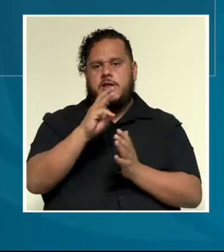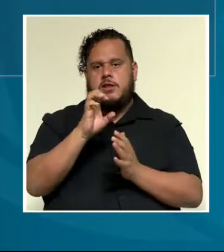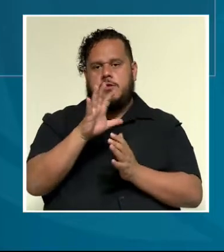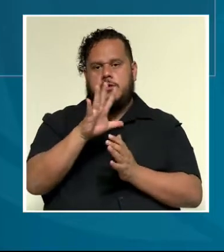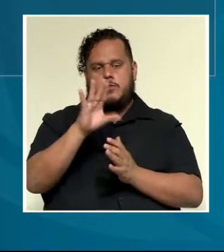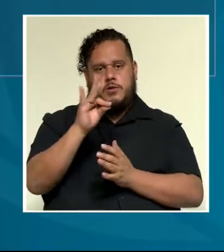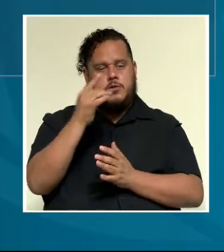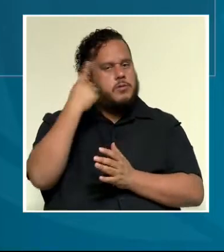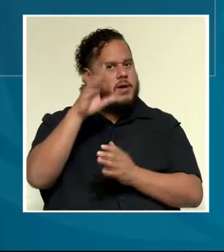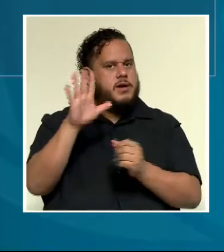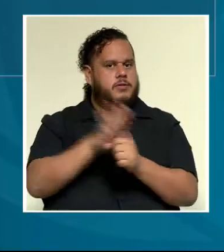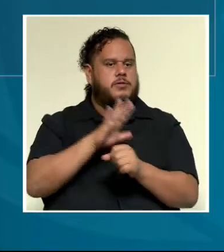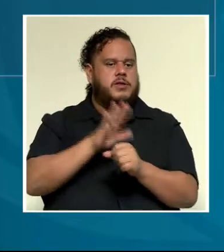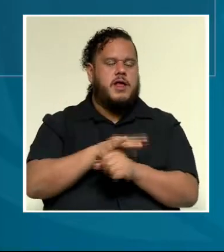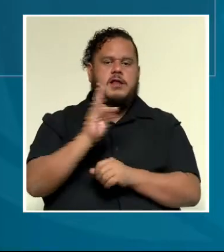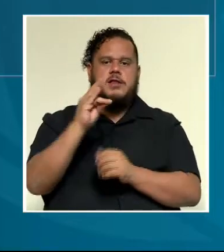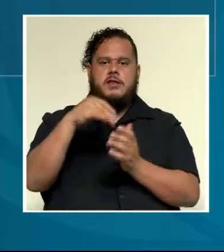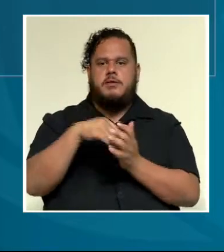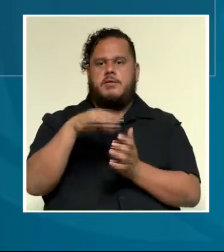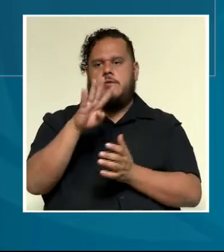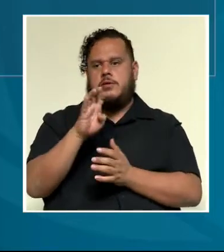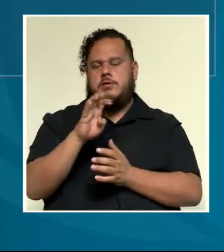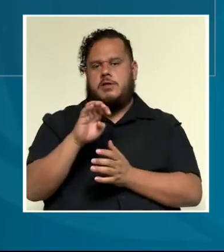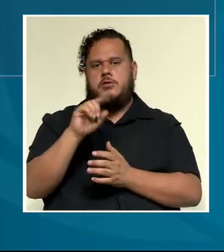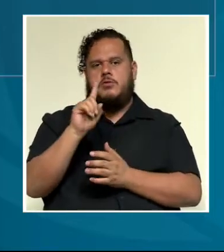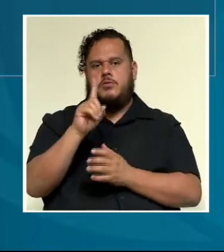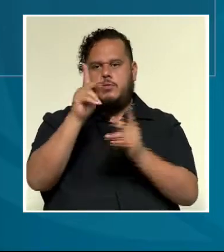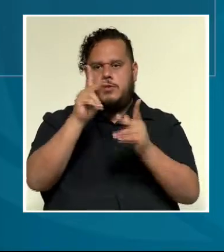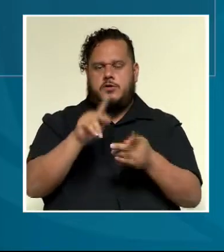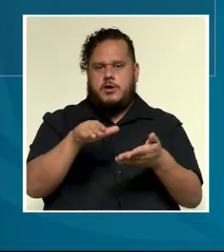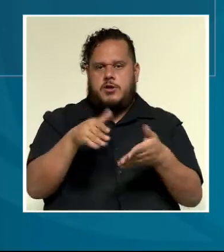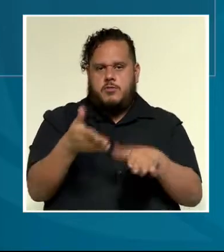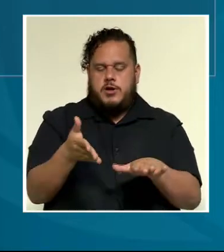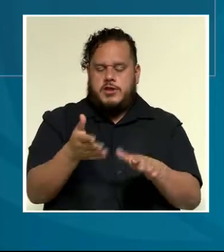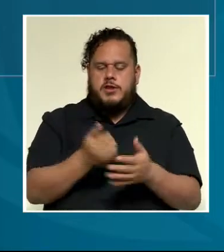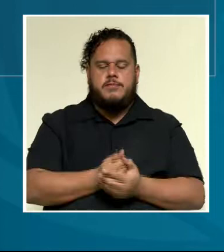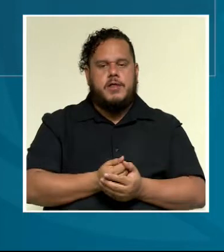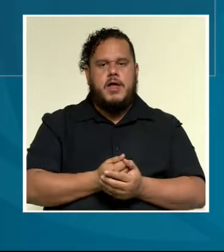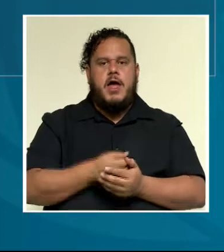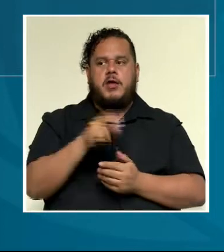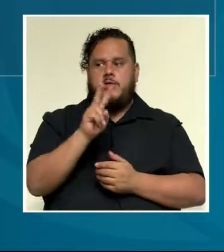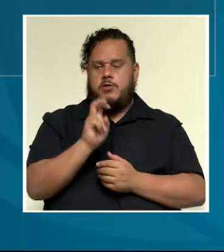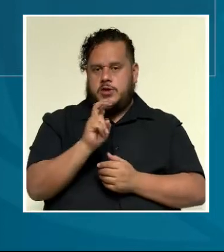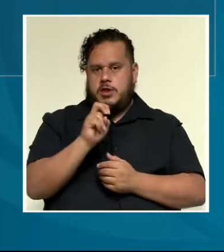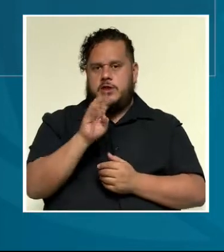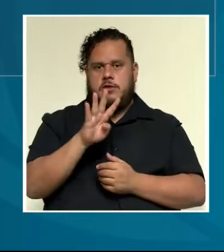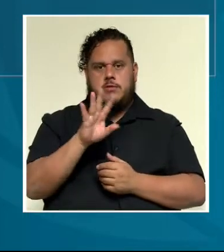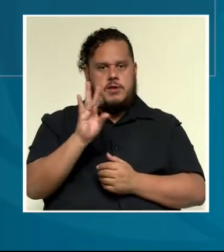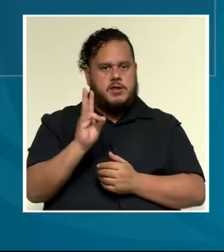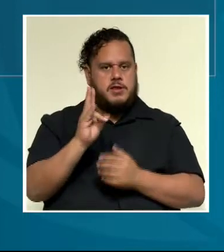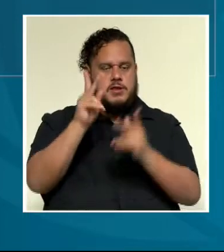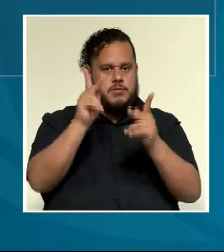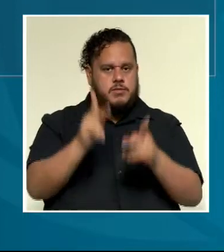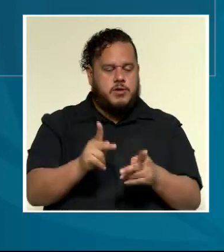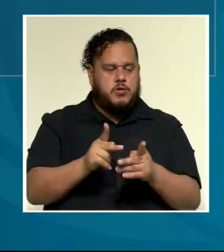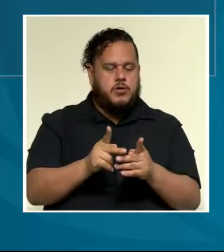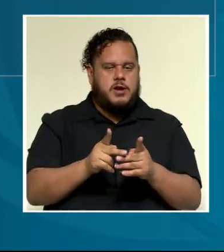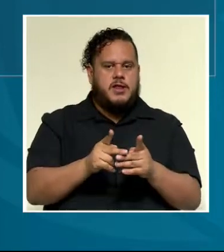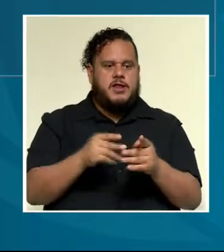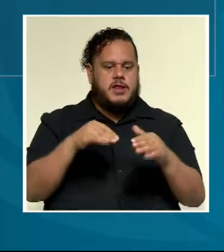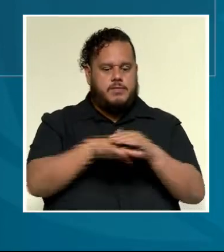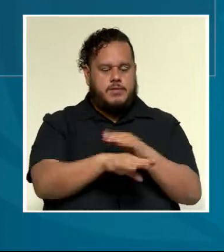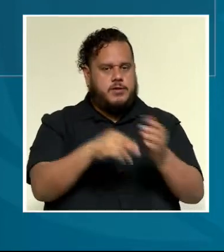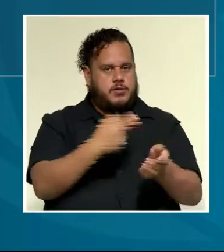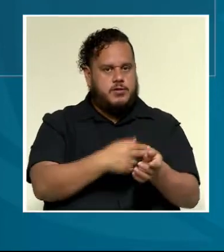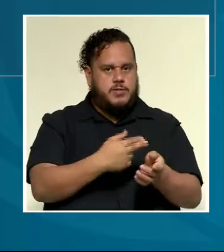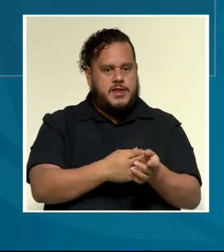604.658 para un total de 7.400 son personas fallecidas. Hay 247 personas